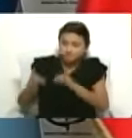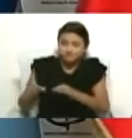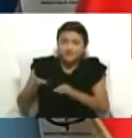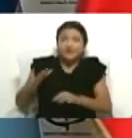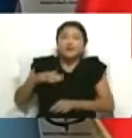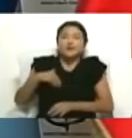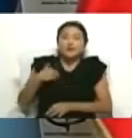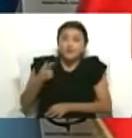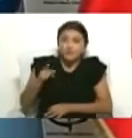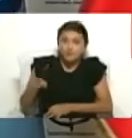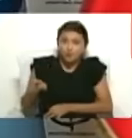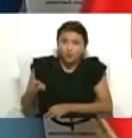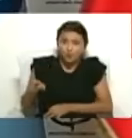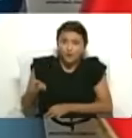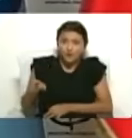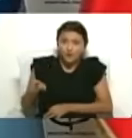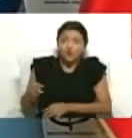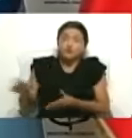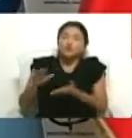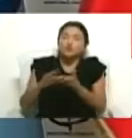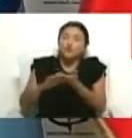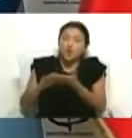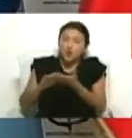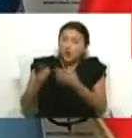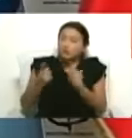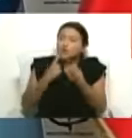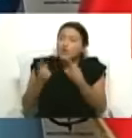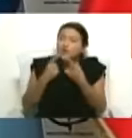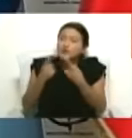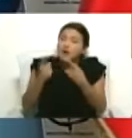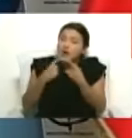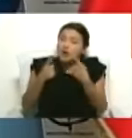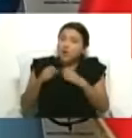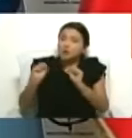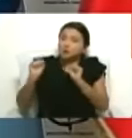ser resueltos por la vía del diálogo,